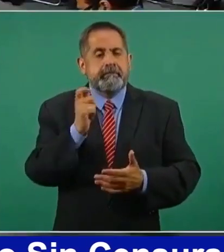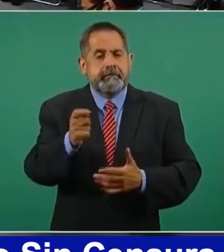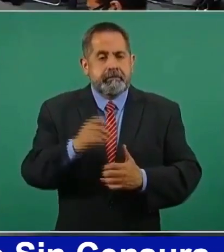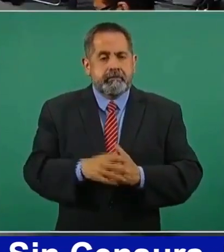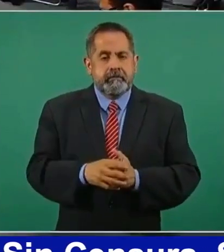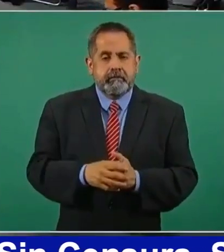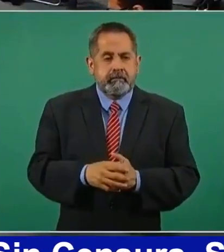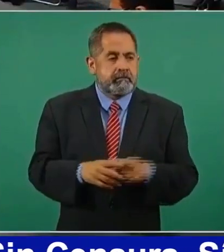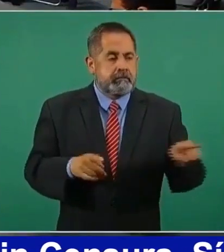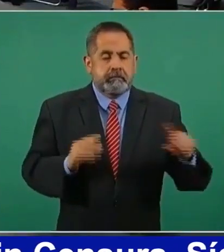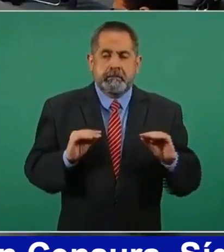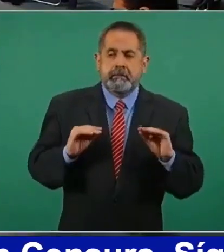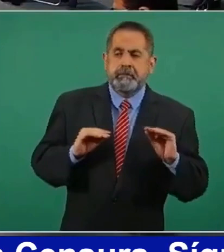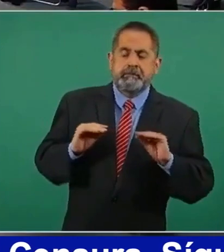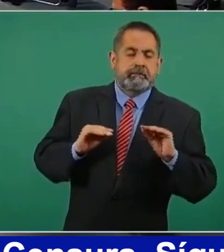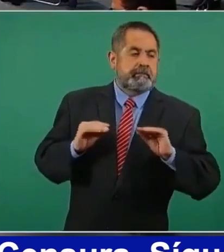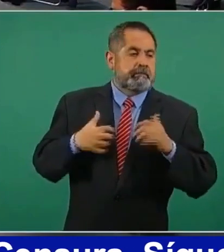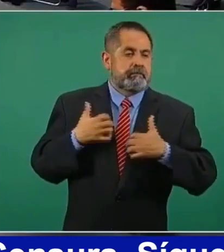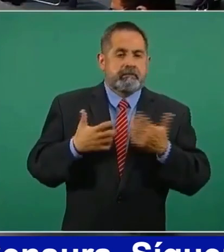nadie